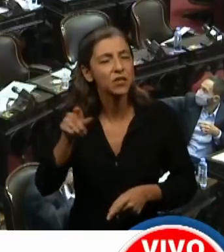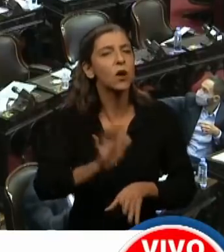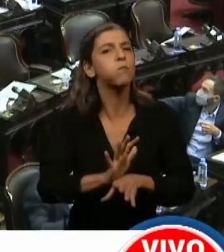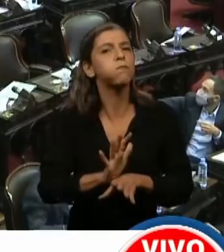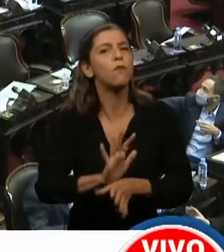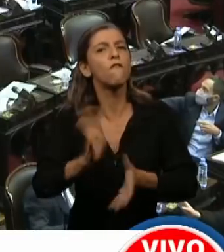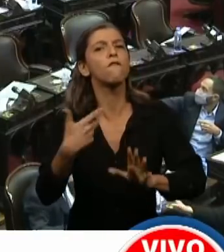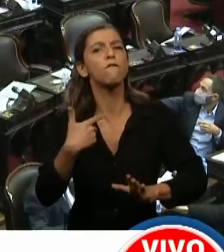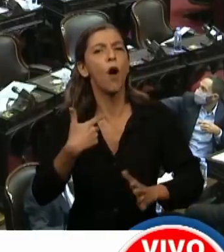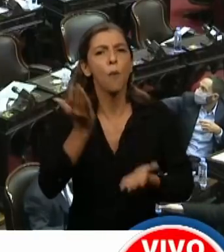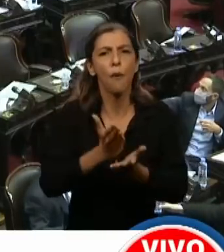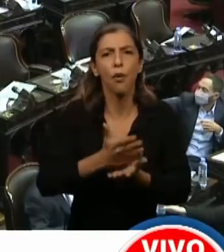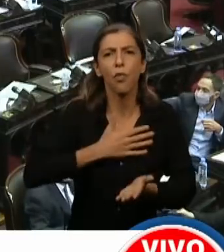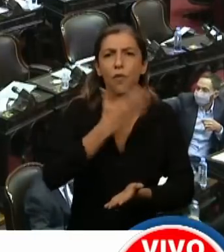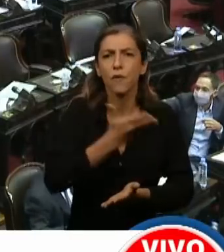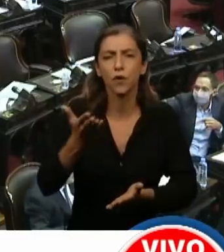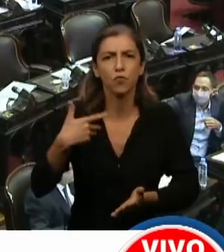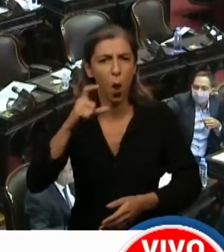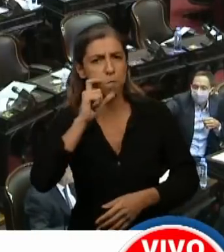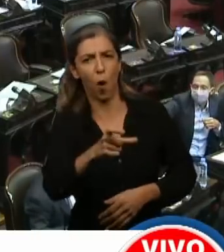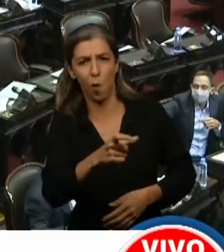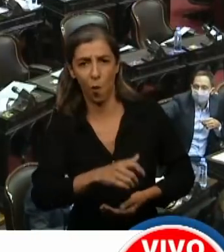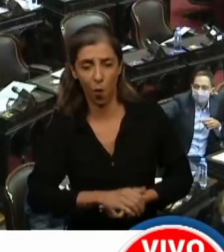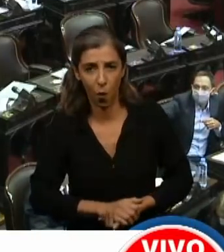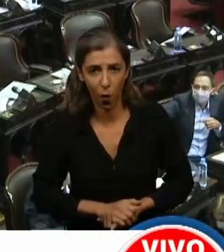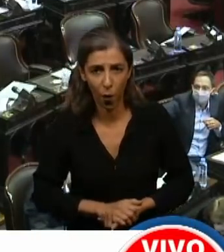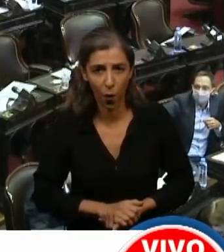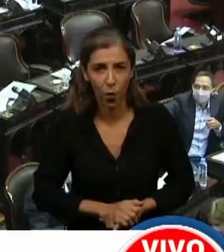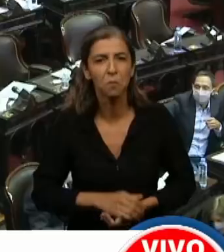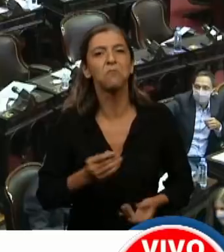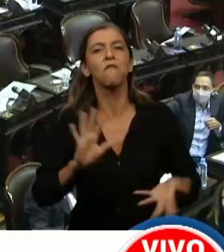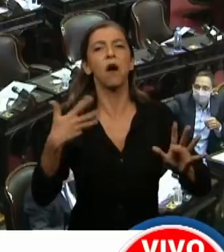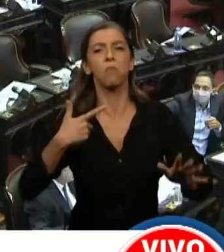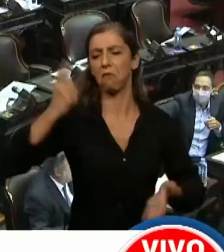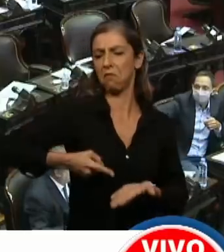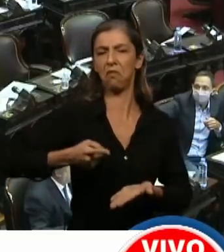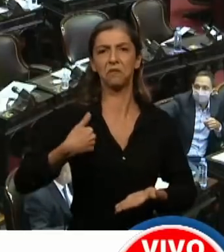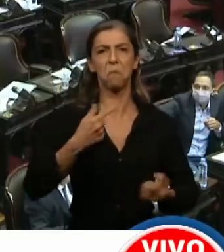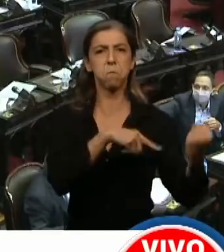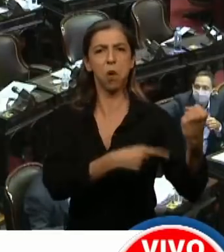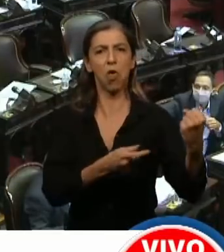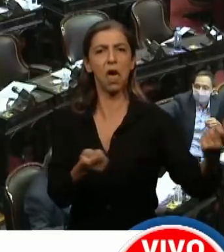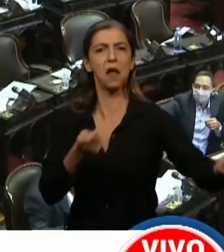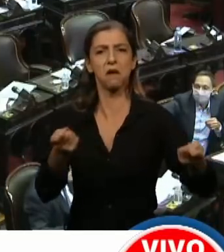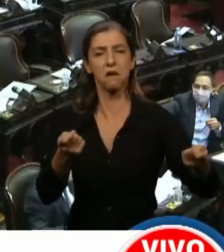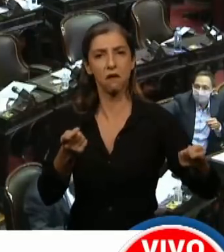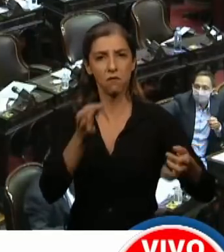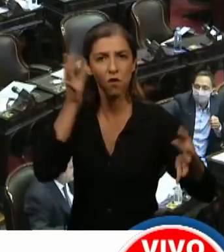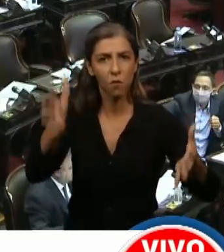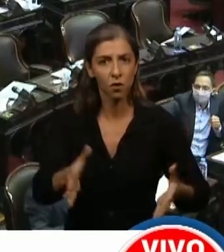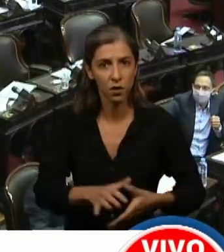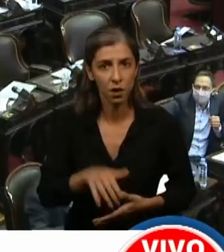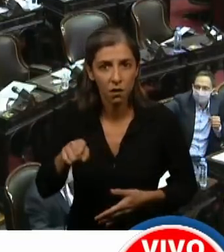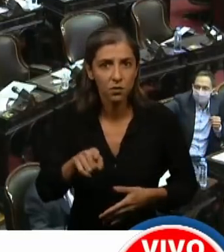abusar de la aplicación del derecho y la discrecionalidad para hacer uso de retención y de detención